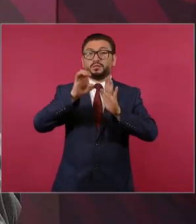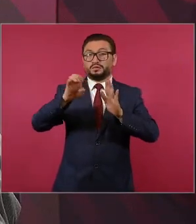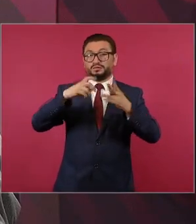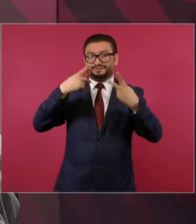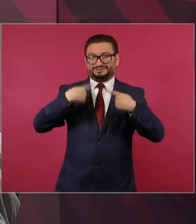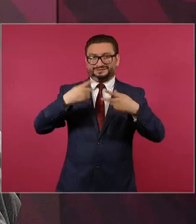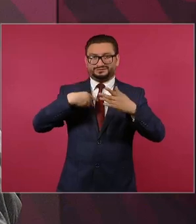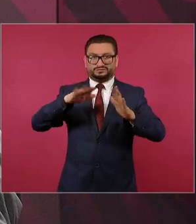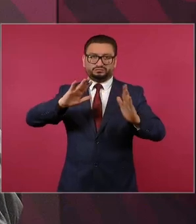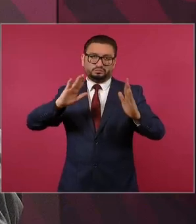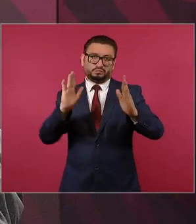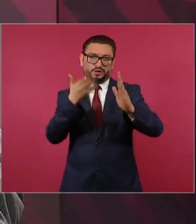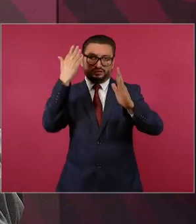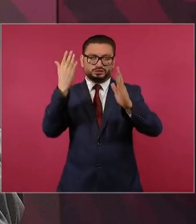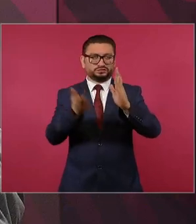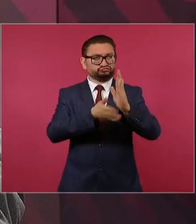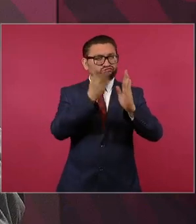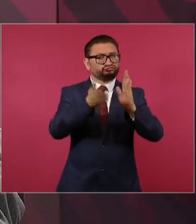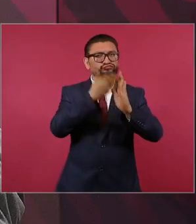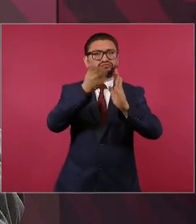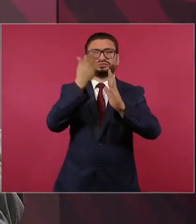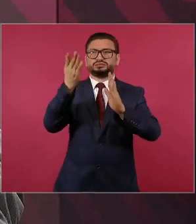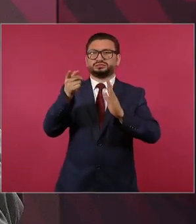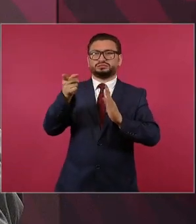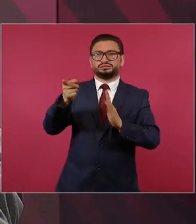albañiles hasta